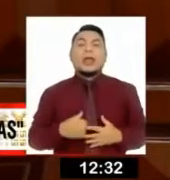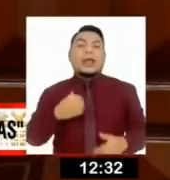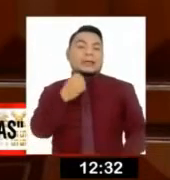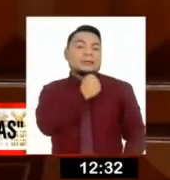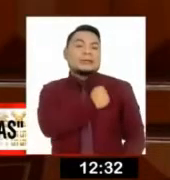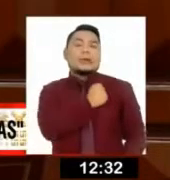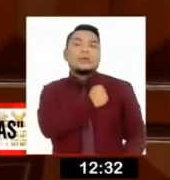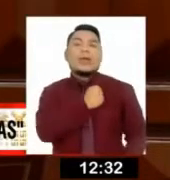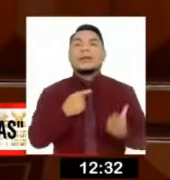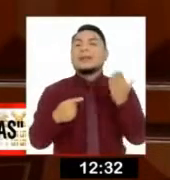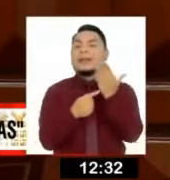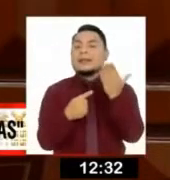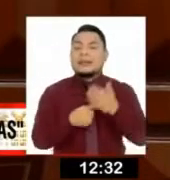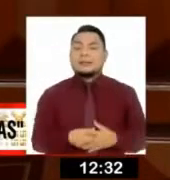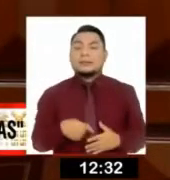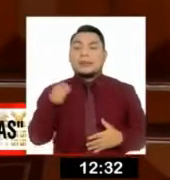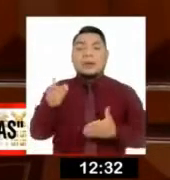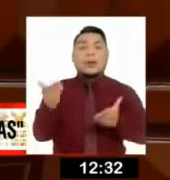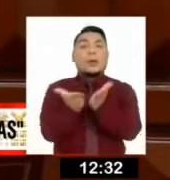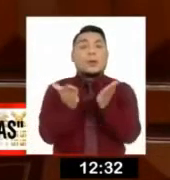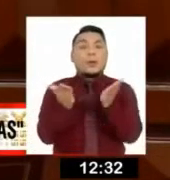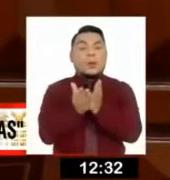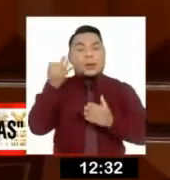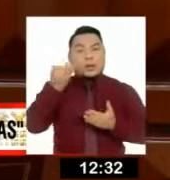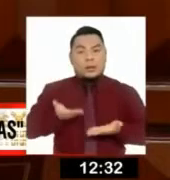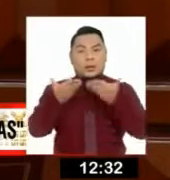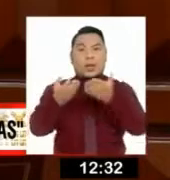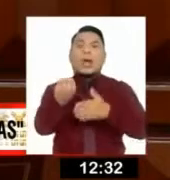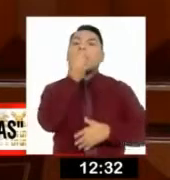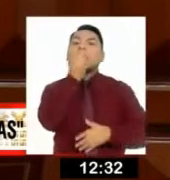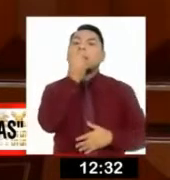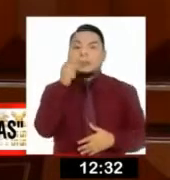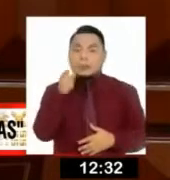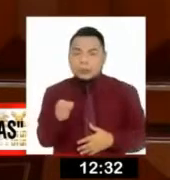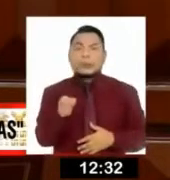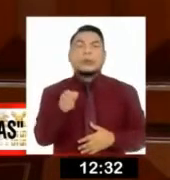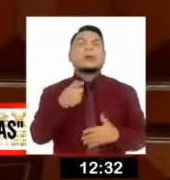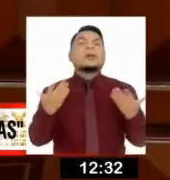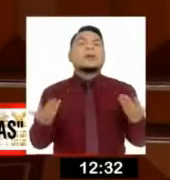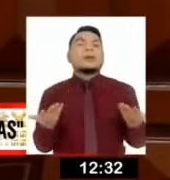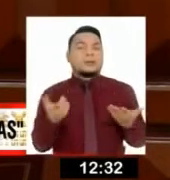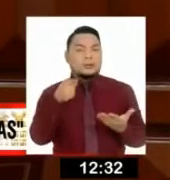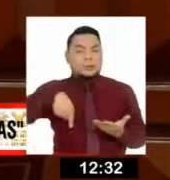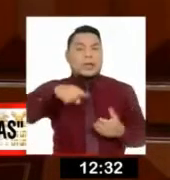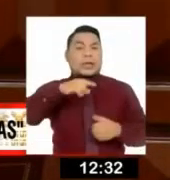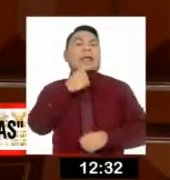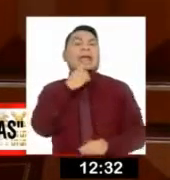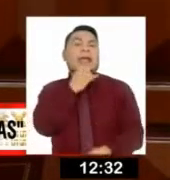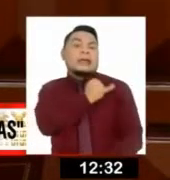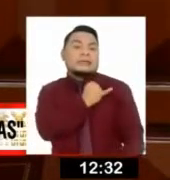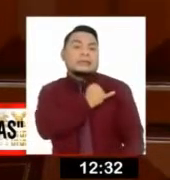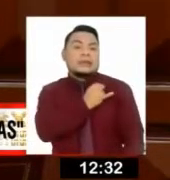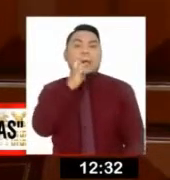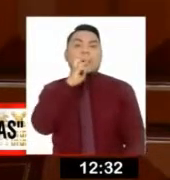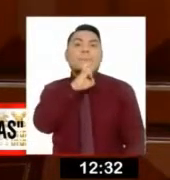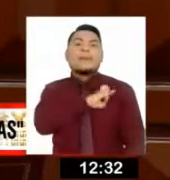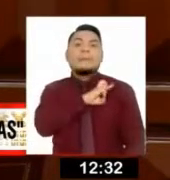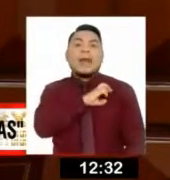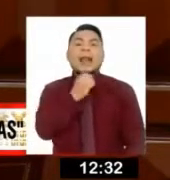secundaria técnica. En la escuela garantizaremos la alimentación en los niveles inicial, primaria y